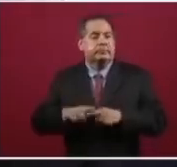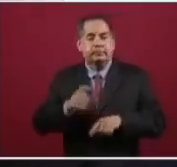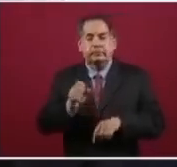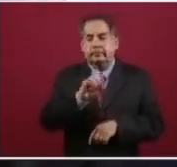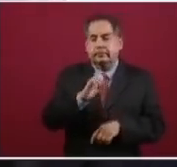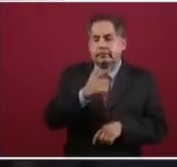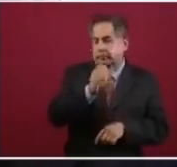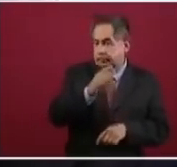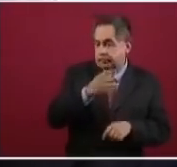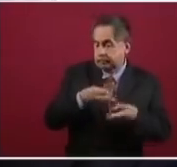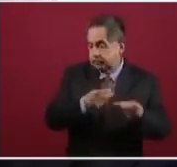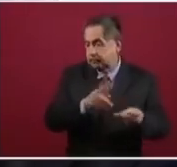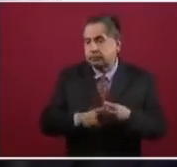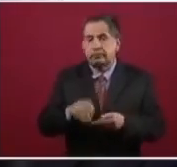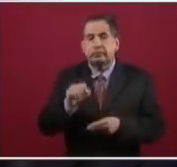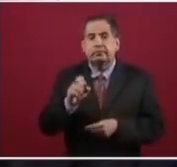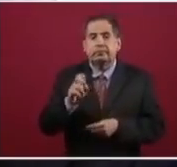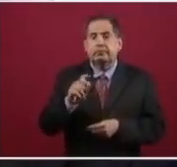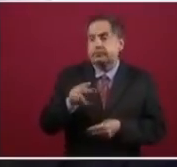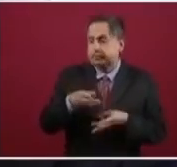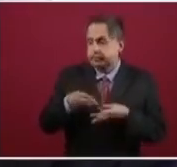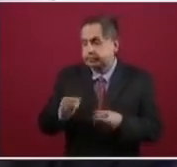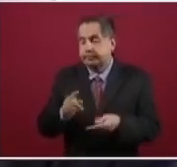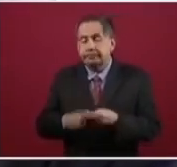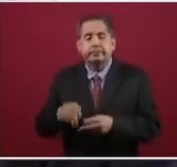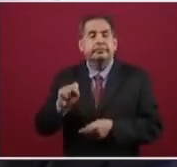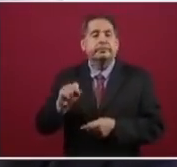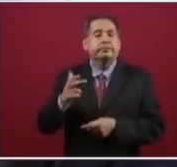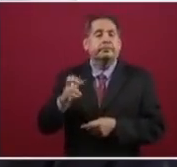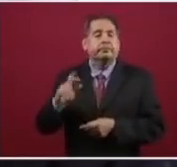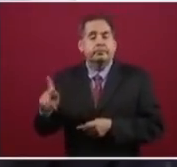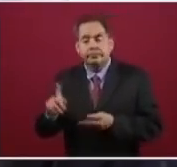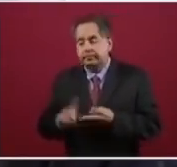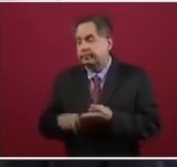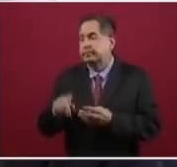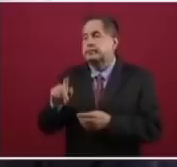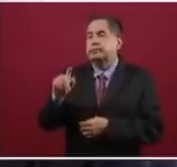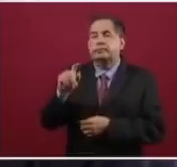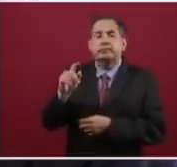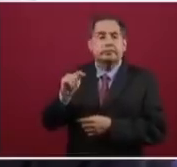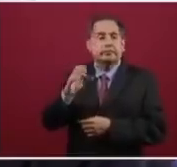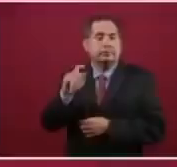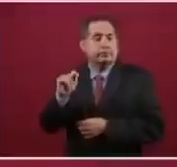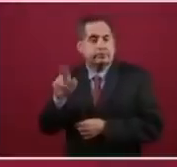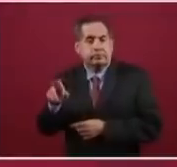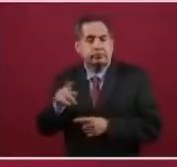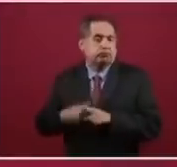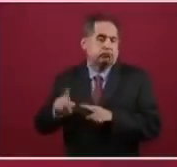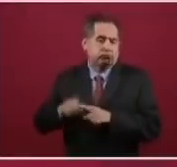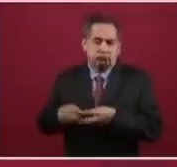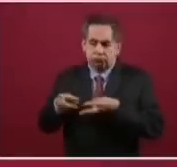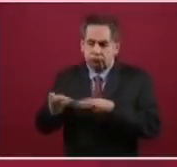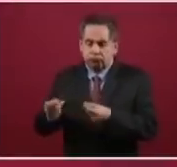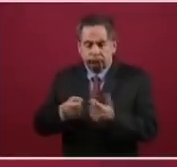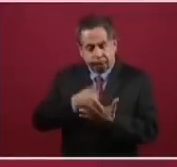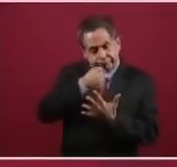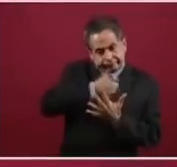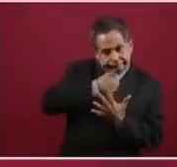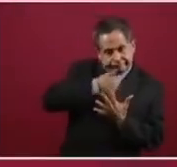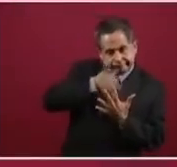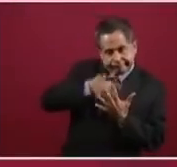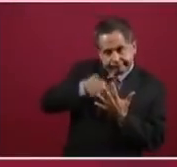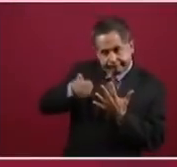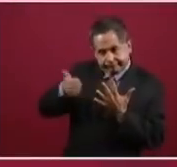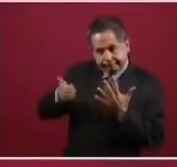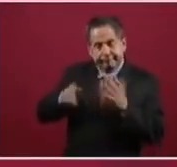gobernación la secreta de defensa la de secretaria de hacienda la secretaria de turismo cuánto gastan los órganos autónomos cuánto gasta el poder judicial